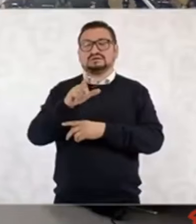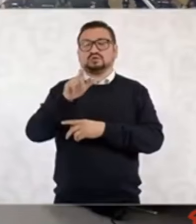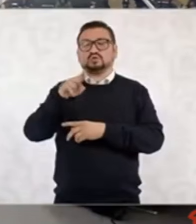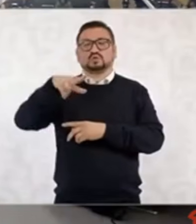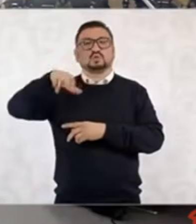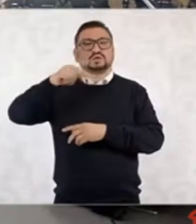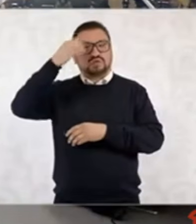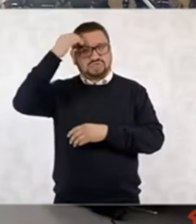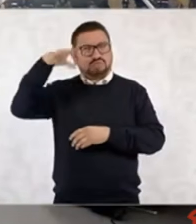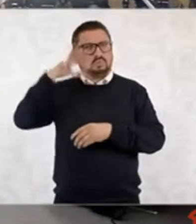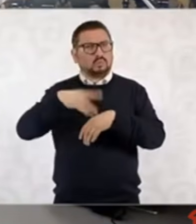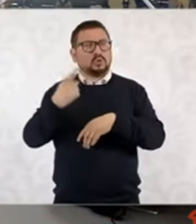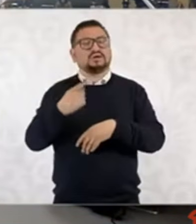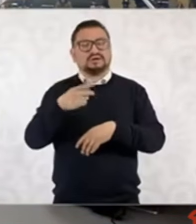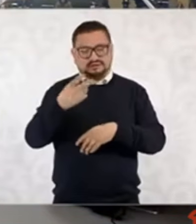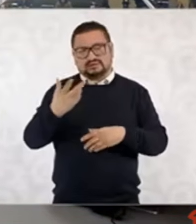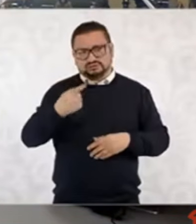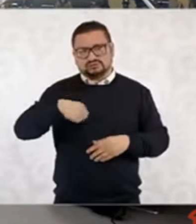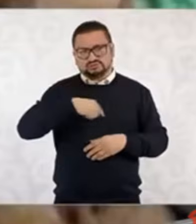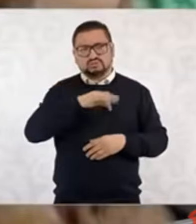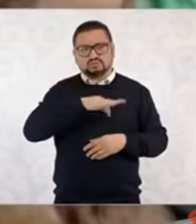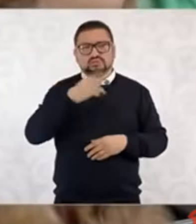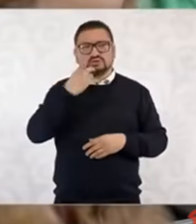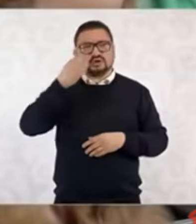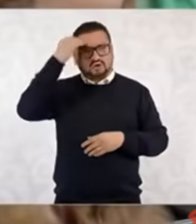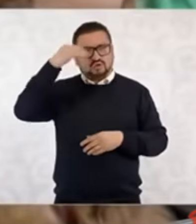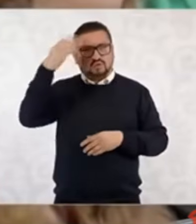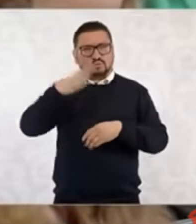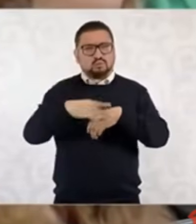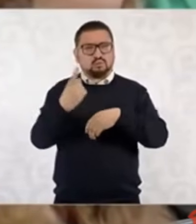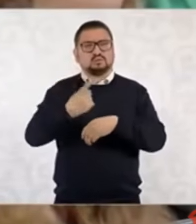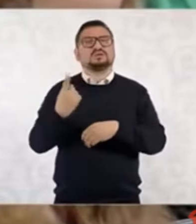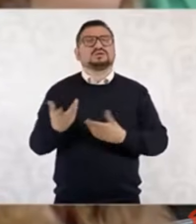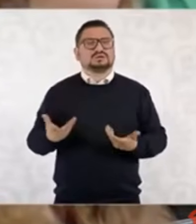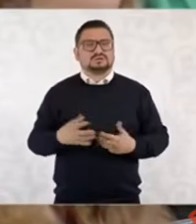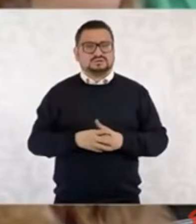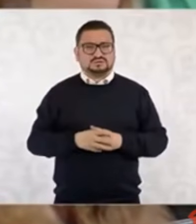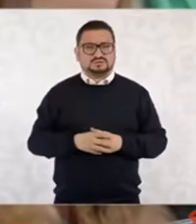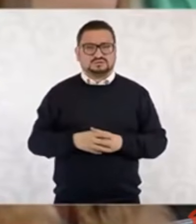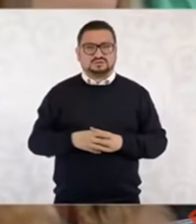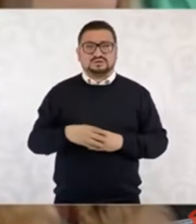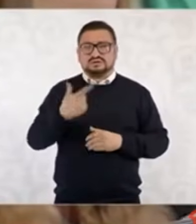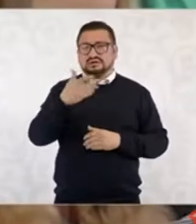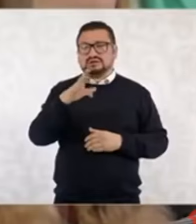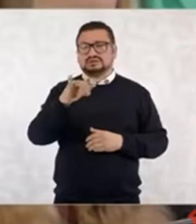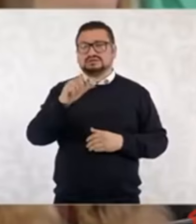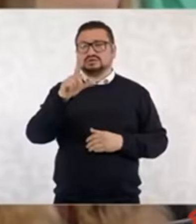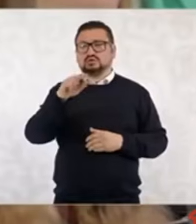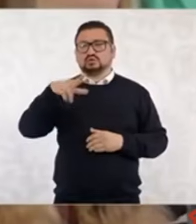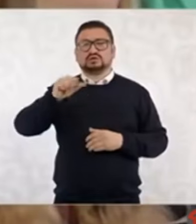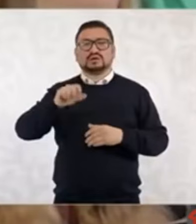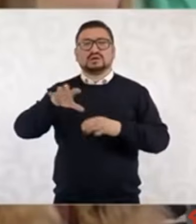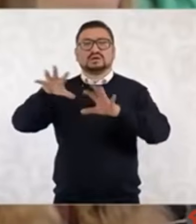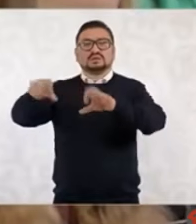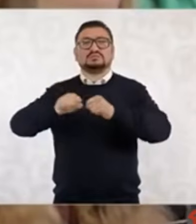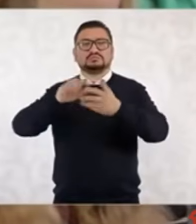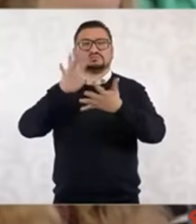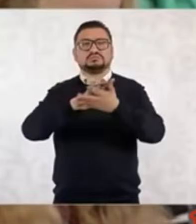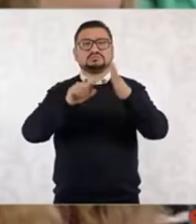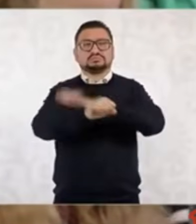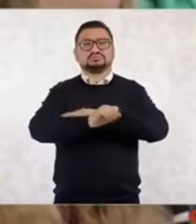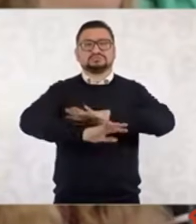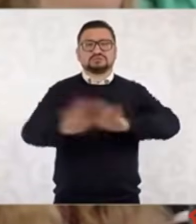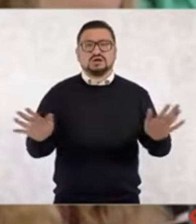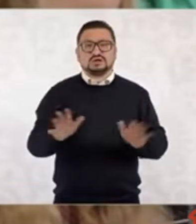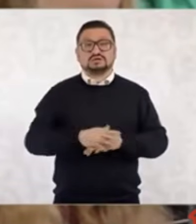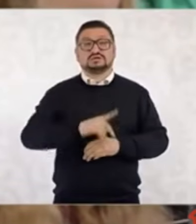de García Luna. Nos olvidamos de García Luna porque ya está preso, pero también porque cuando